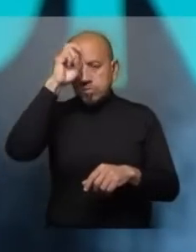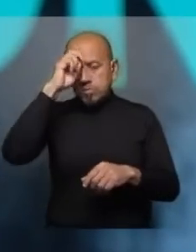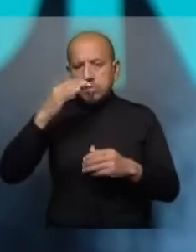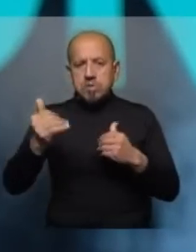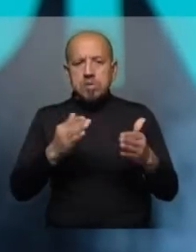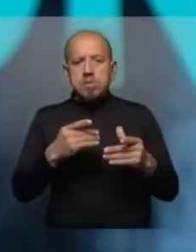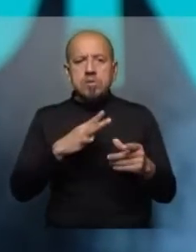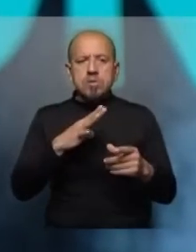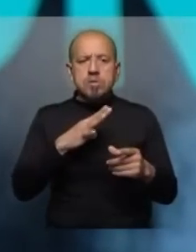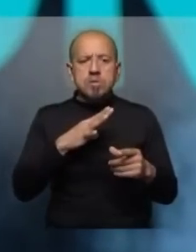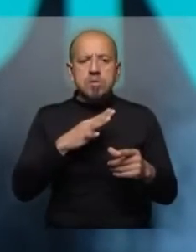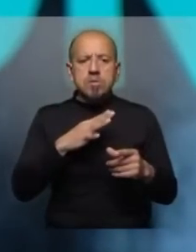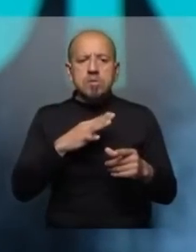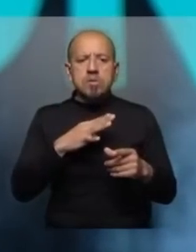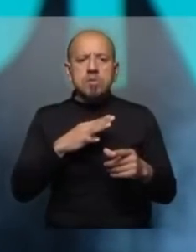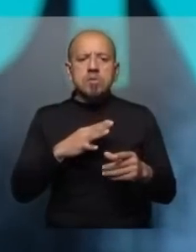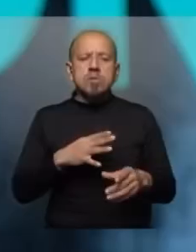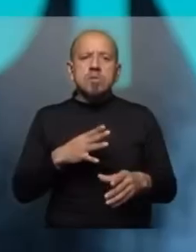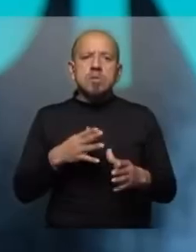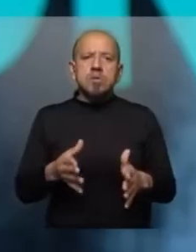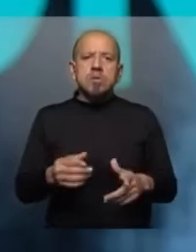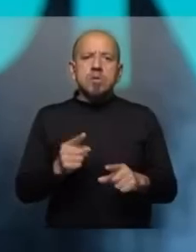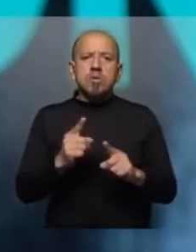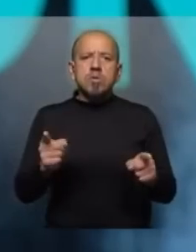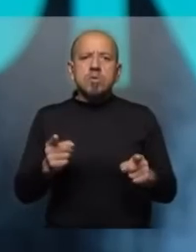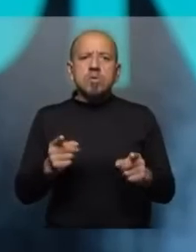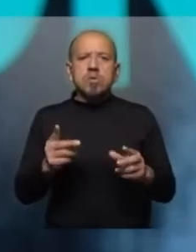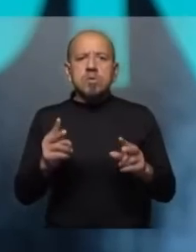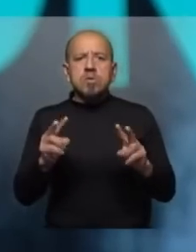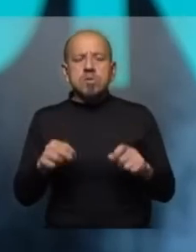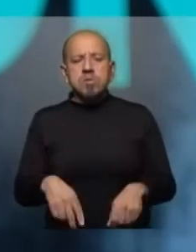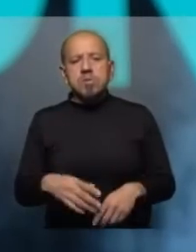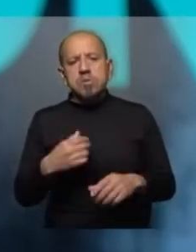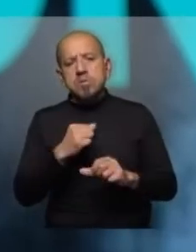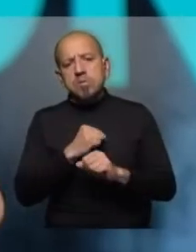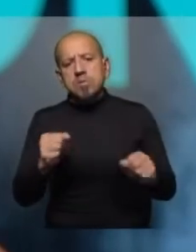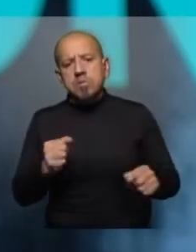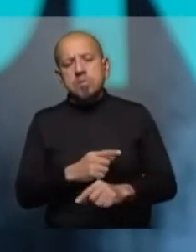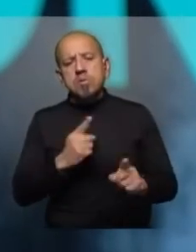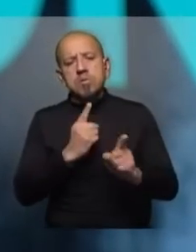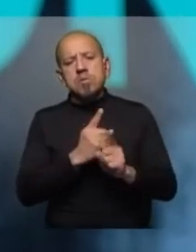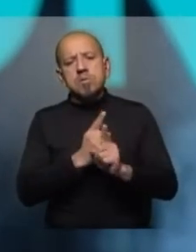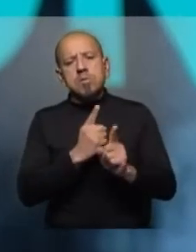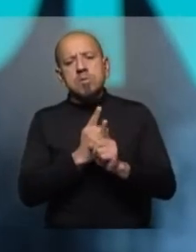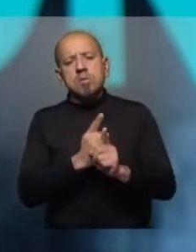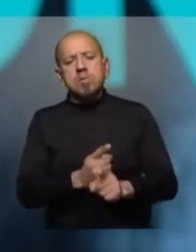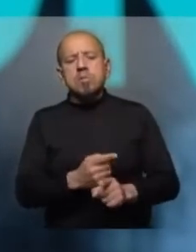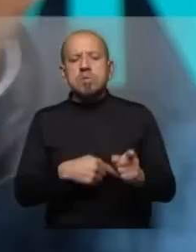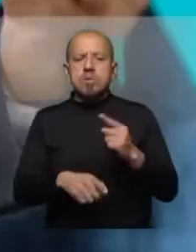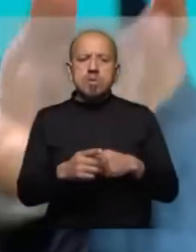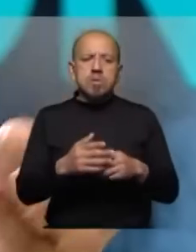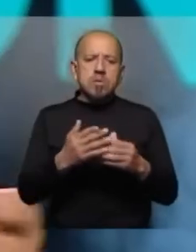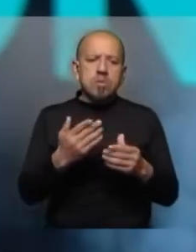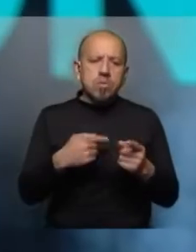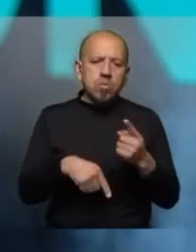este que haya medios que uno no se someta a esa frustración de no poder alcanzar con su paciente los objetivos que se plantea en cuanto a